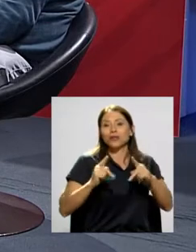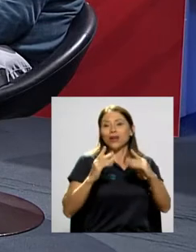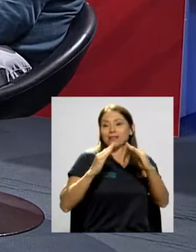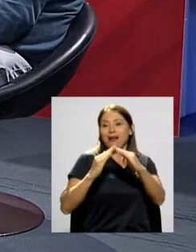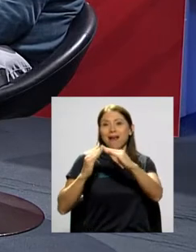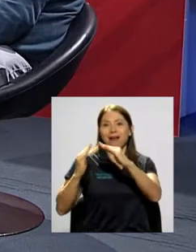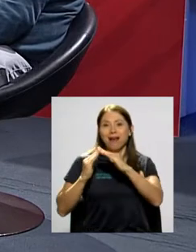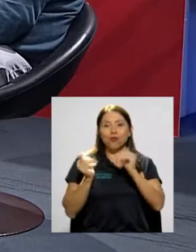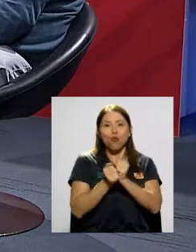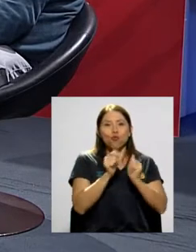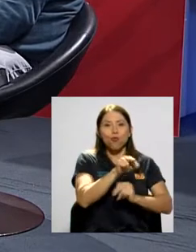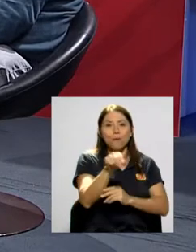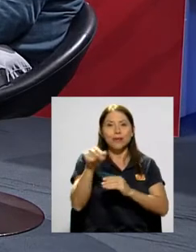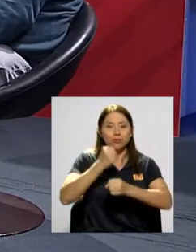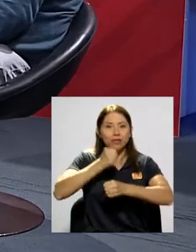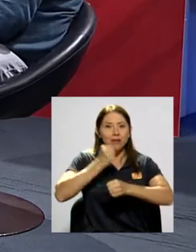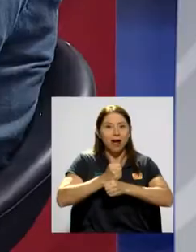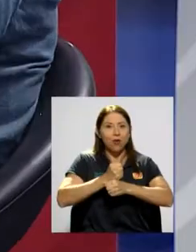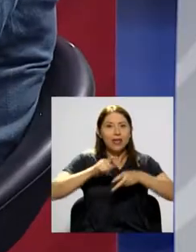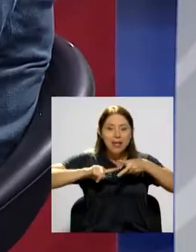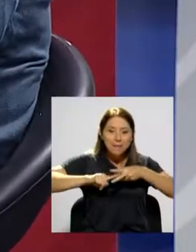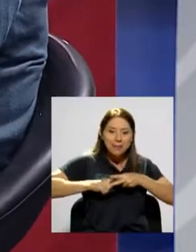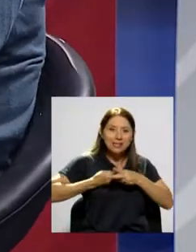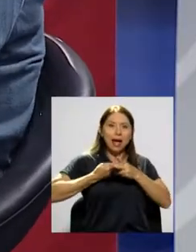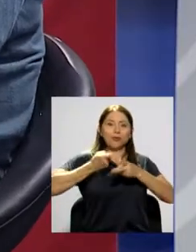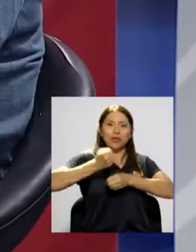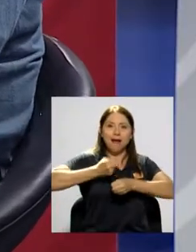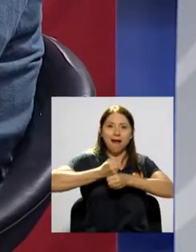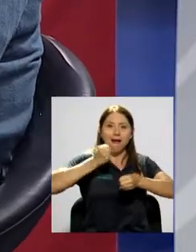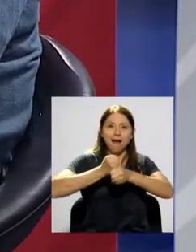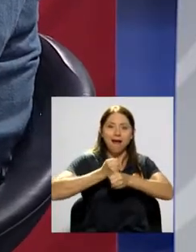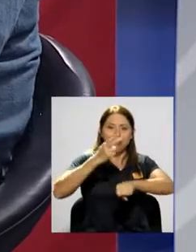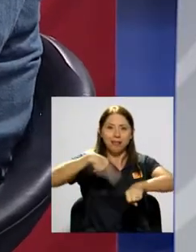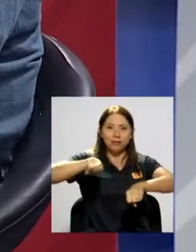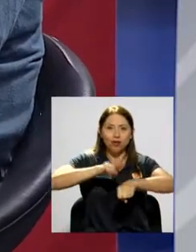construir una agenda nacional? Bueno, yo